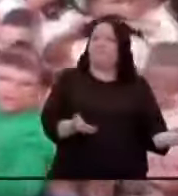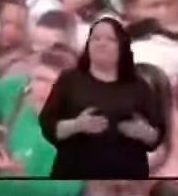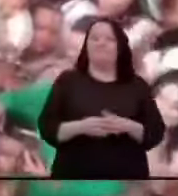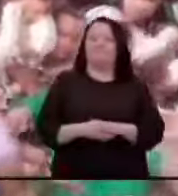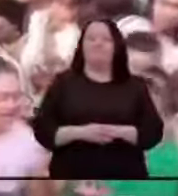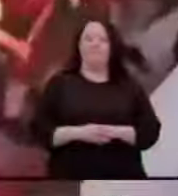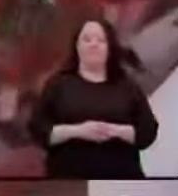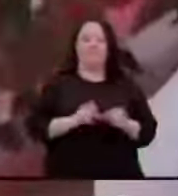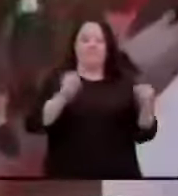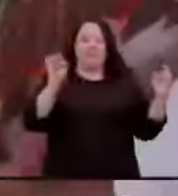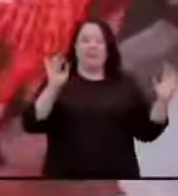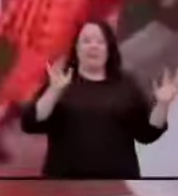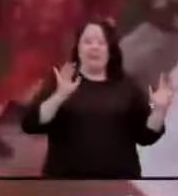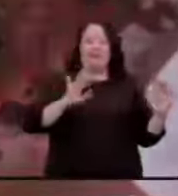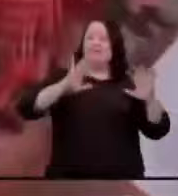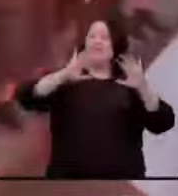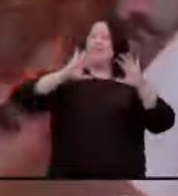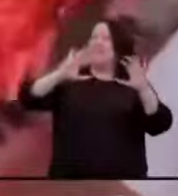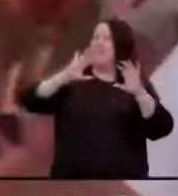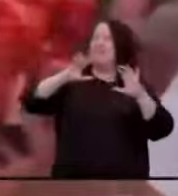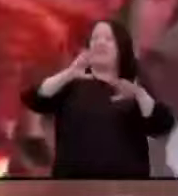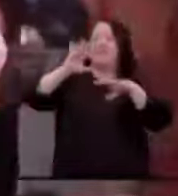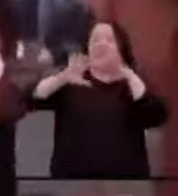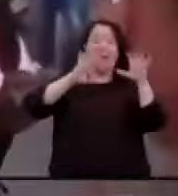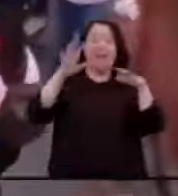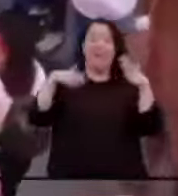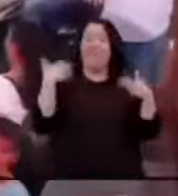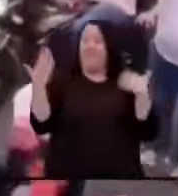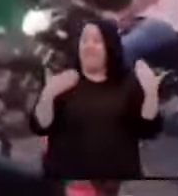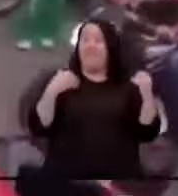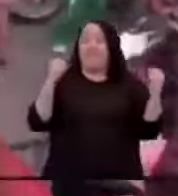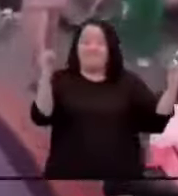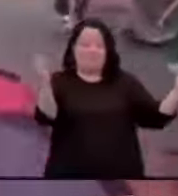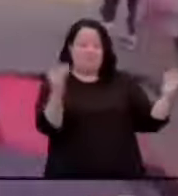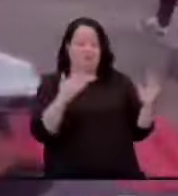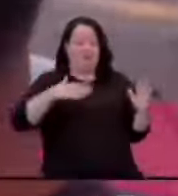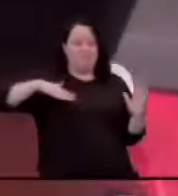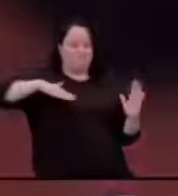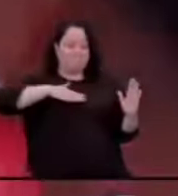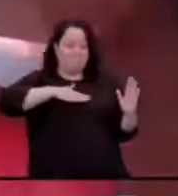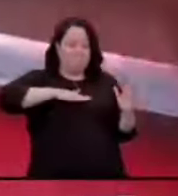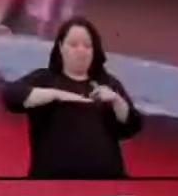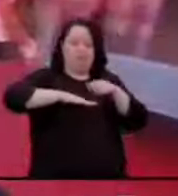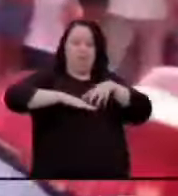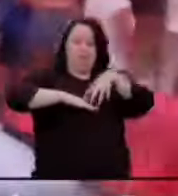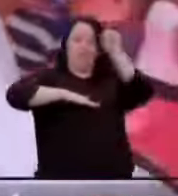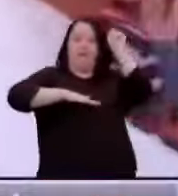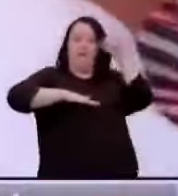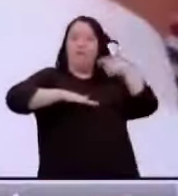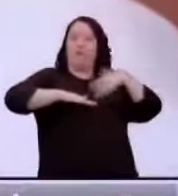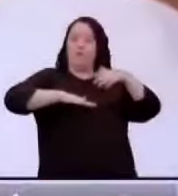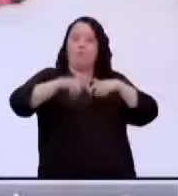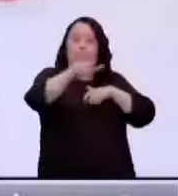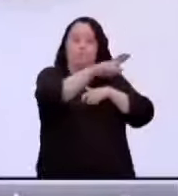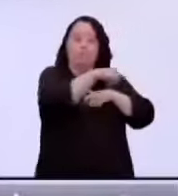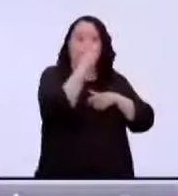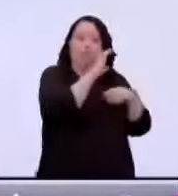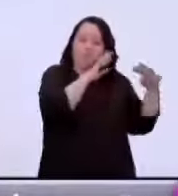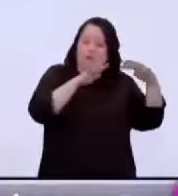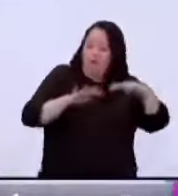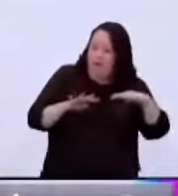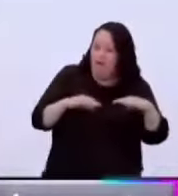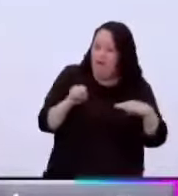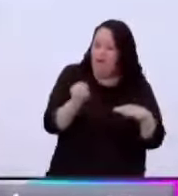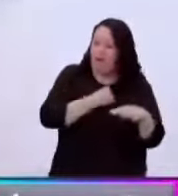Entre la multitud y los gritos de algarabía y felicidad, se abrió paso a un ganador que conquistó el corazón de Colombia.